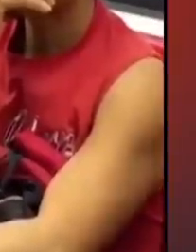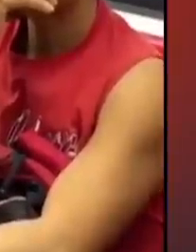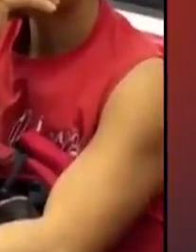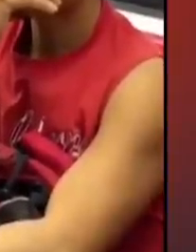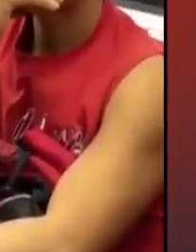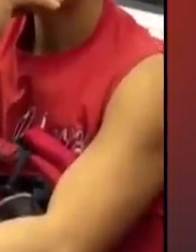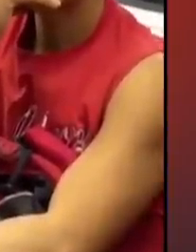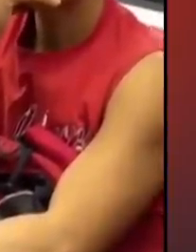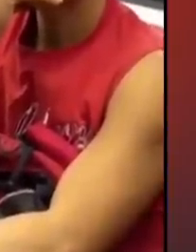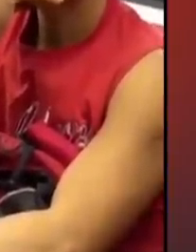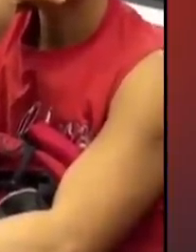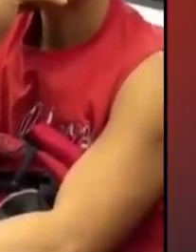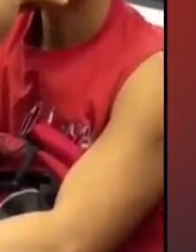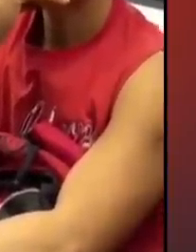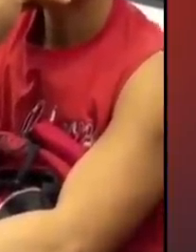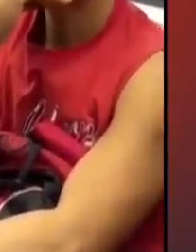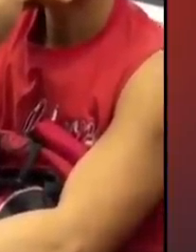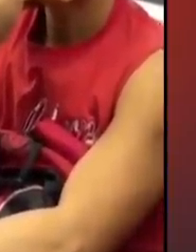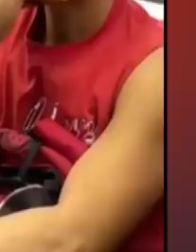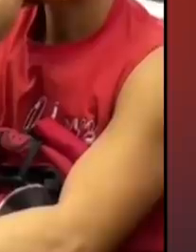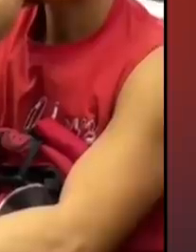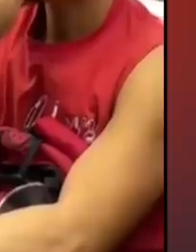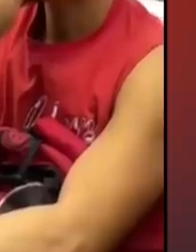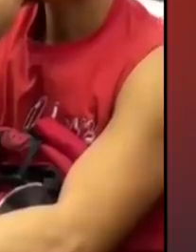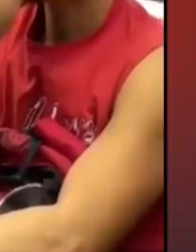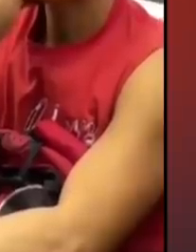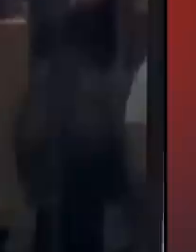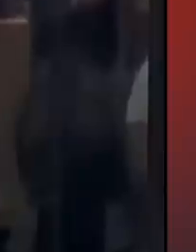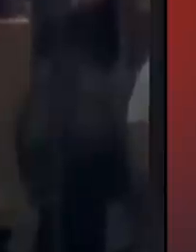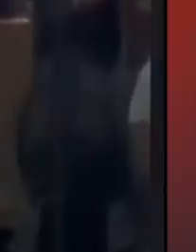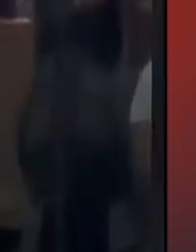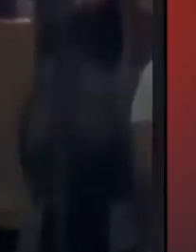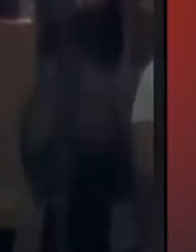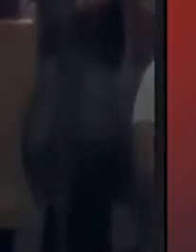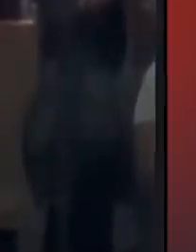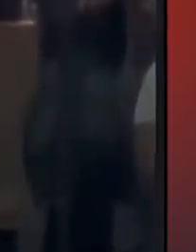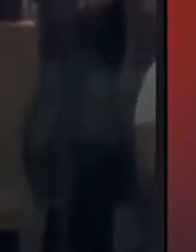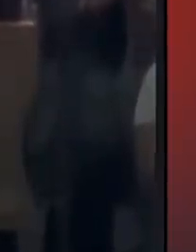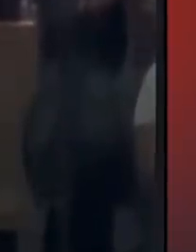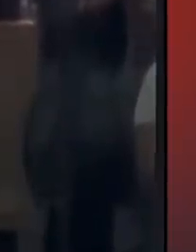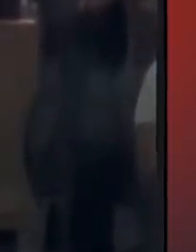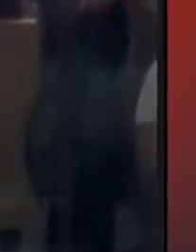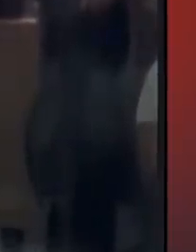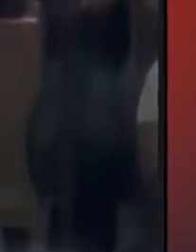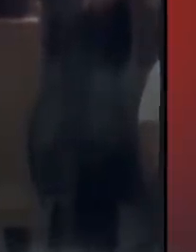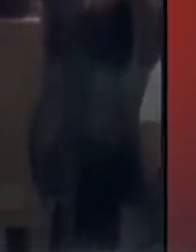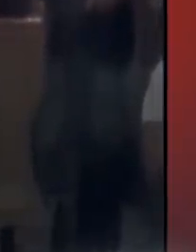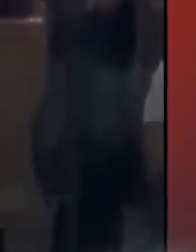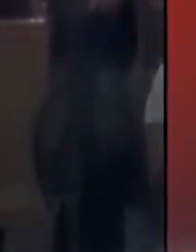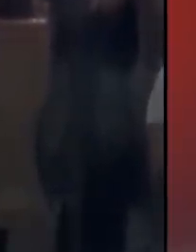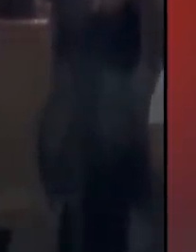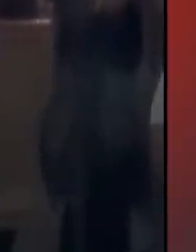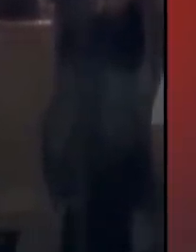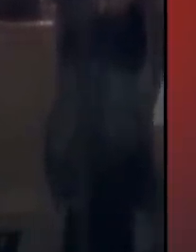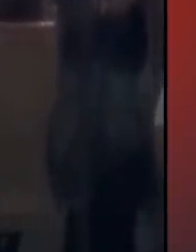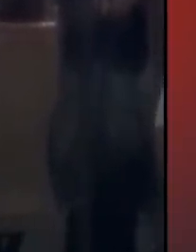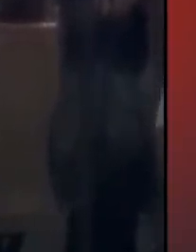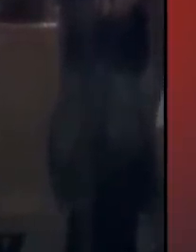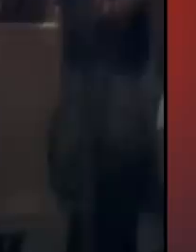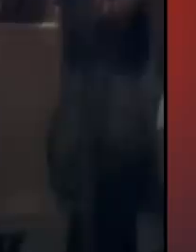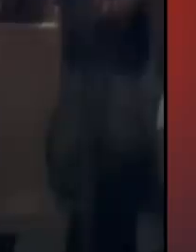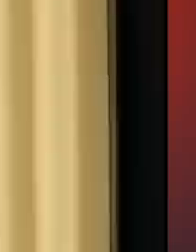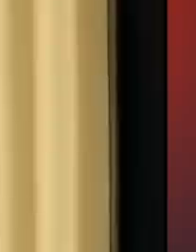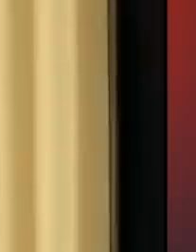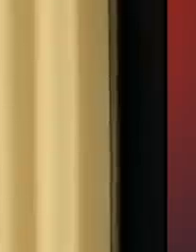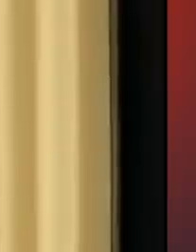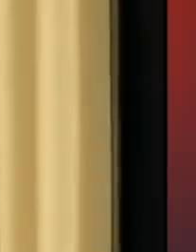Imperial. Además, se renueva el cordón sanitario cuarentena para Punta Arenas. Y vamos a revisar parte del resumen